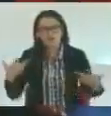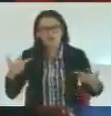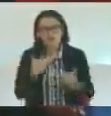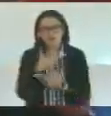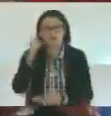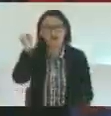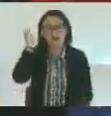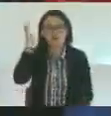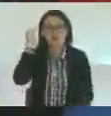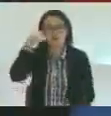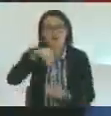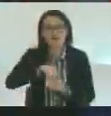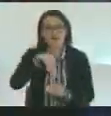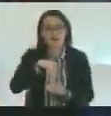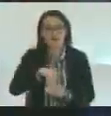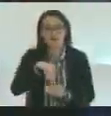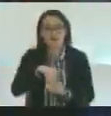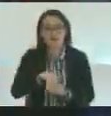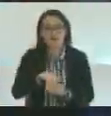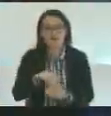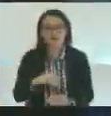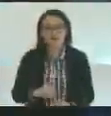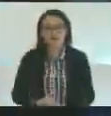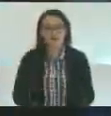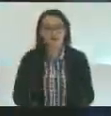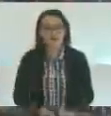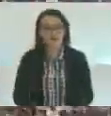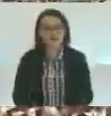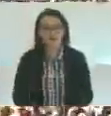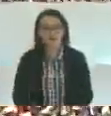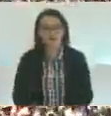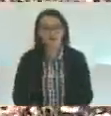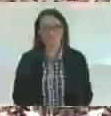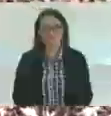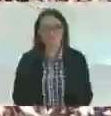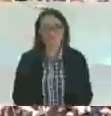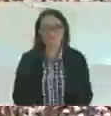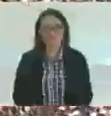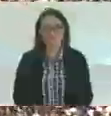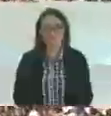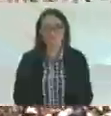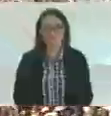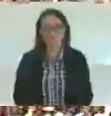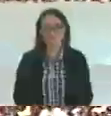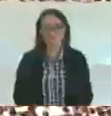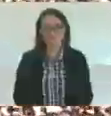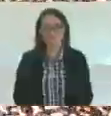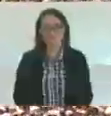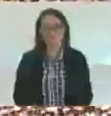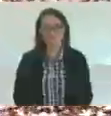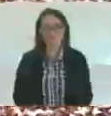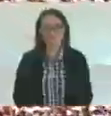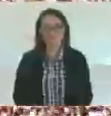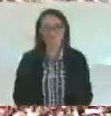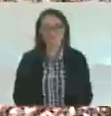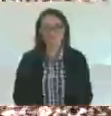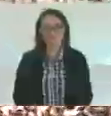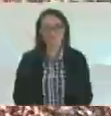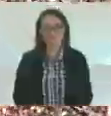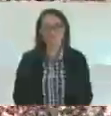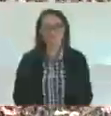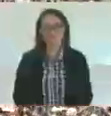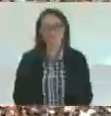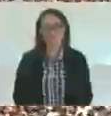campaña electoral. es una obra